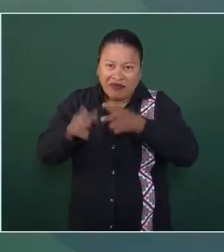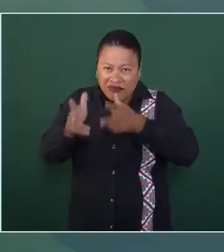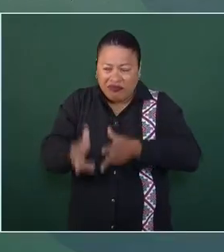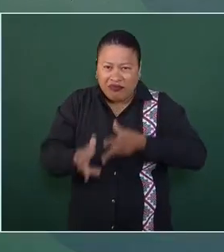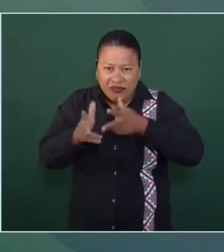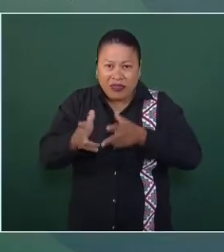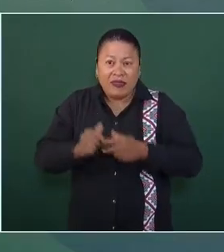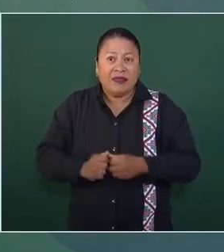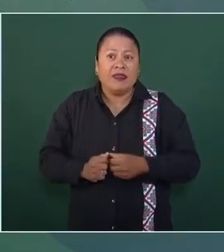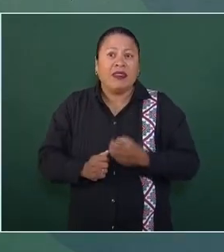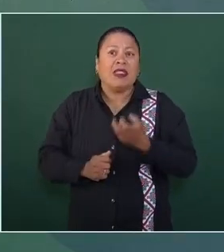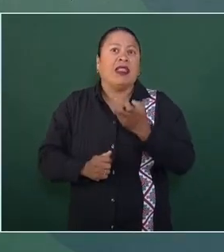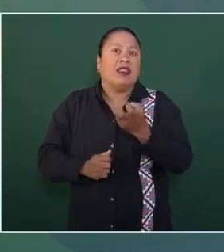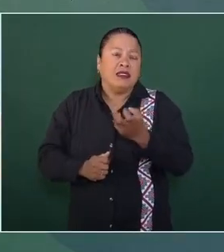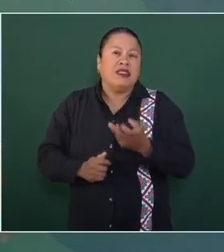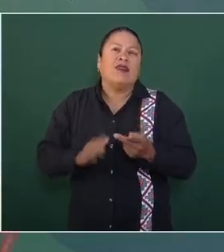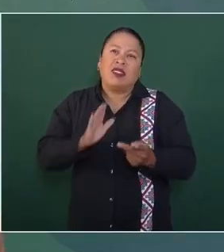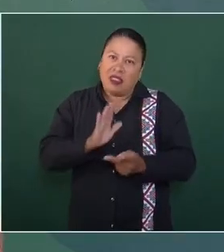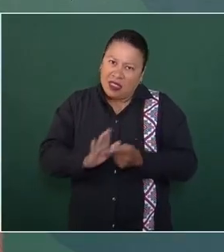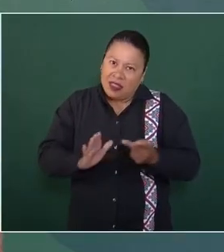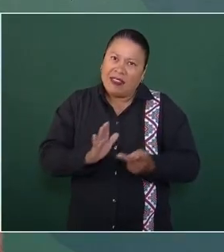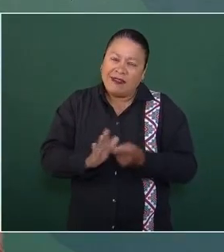estamos haciendo